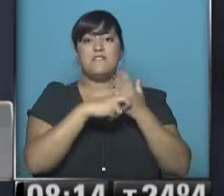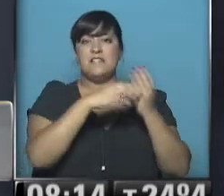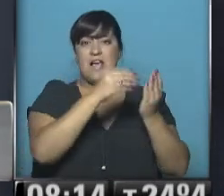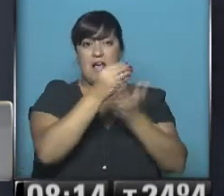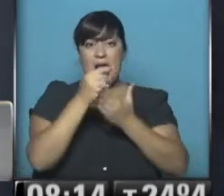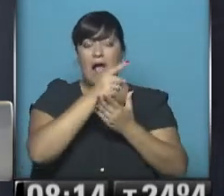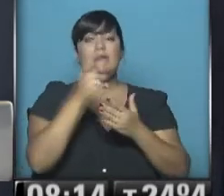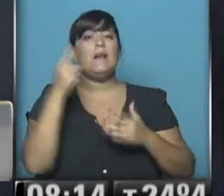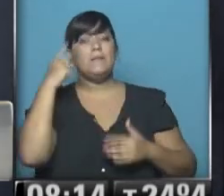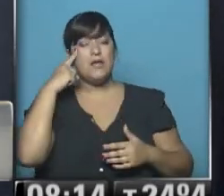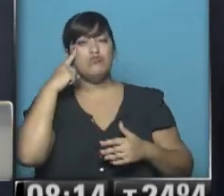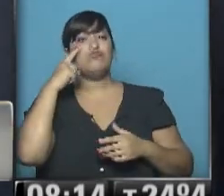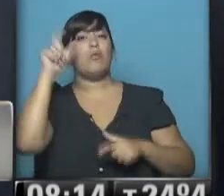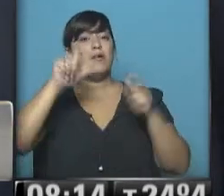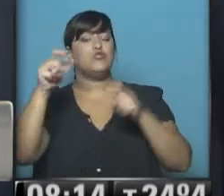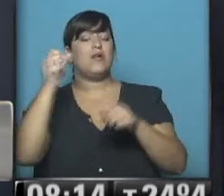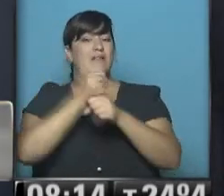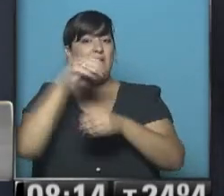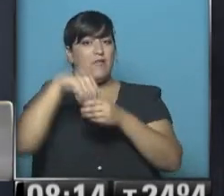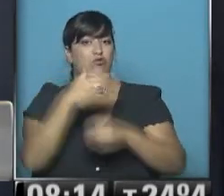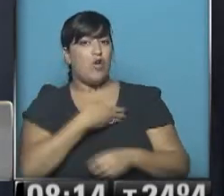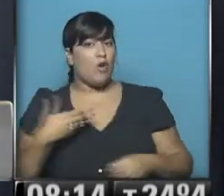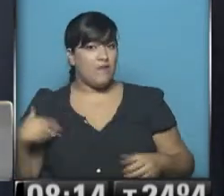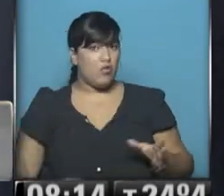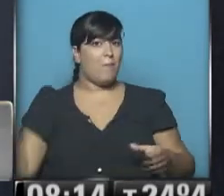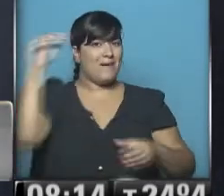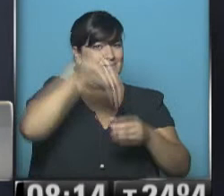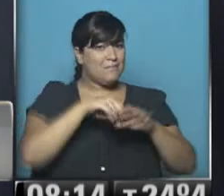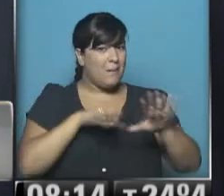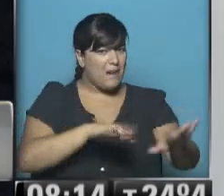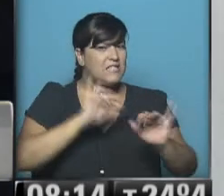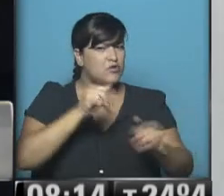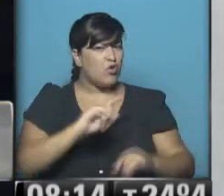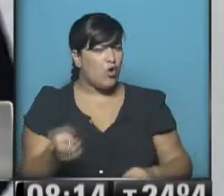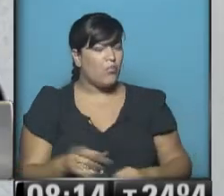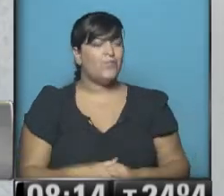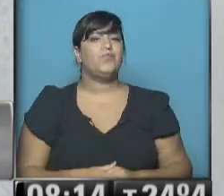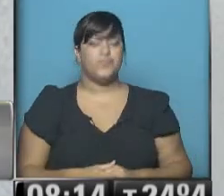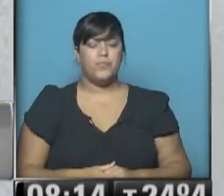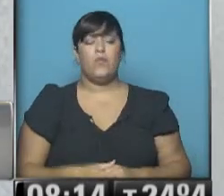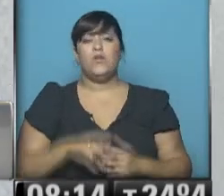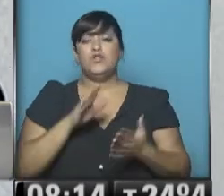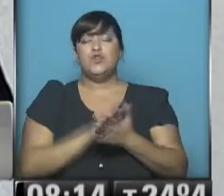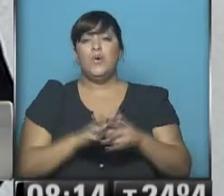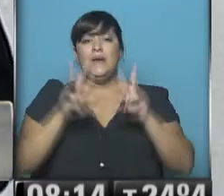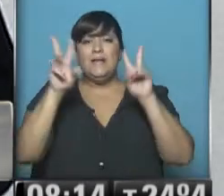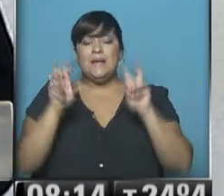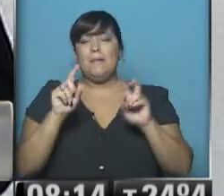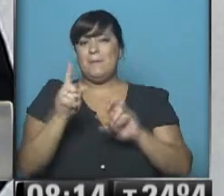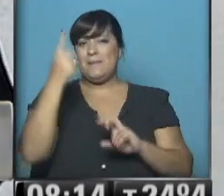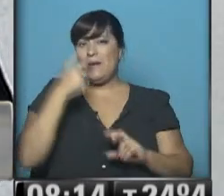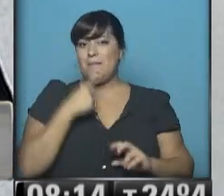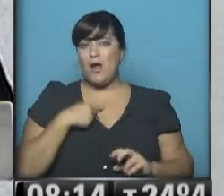del gobierno algún funcionario del gobierno o alguna representación del gobierno va a participar de esa marcha mire respecto a la primer pregunta